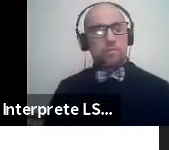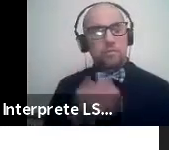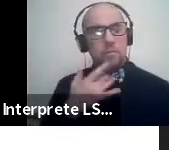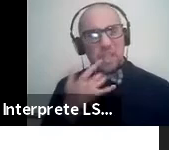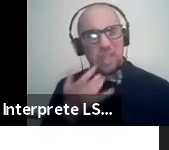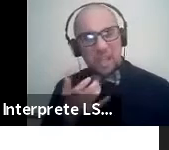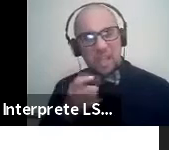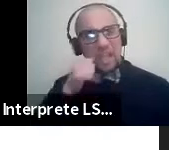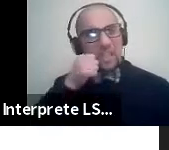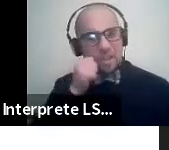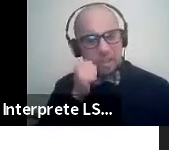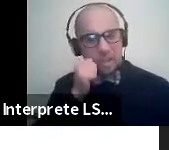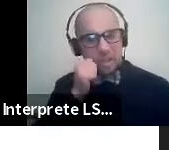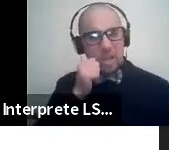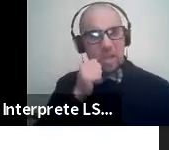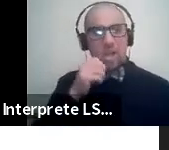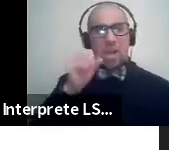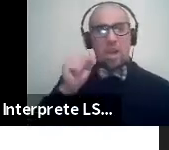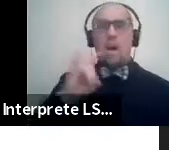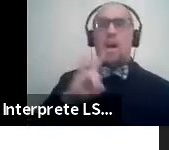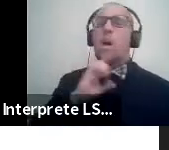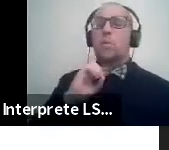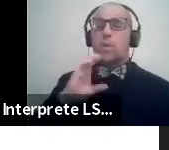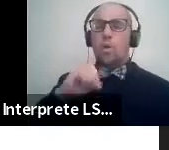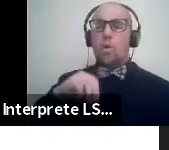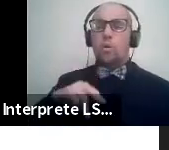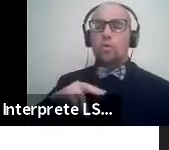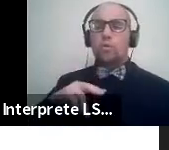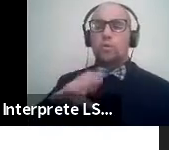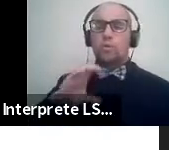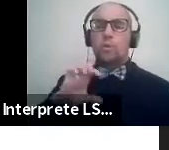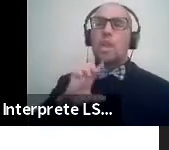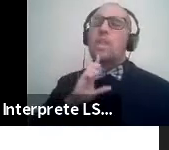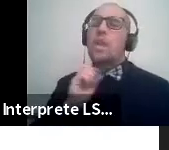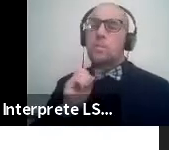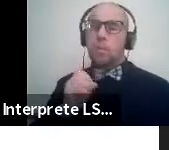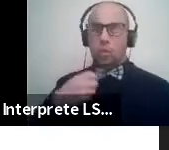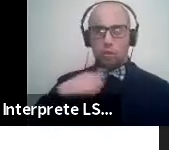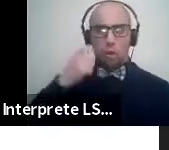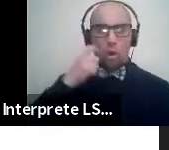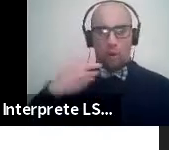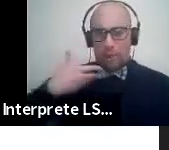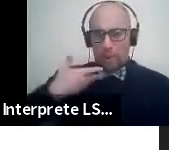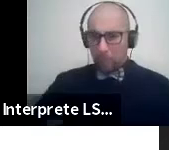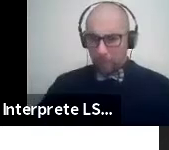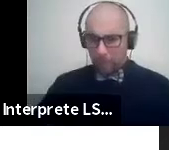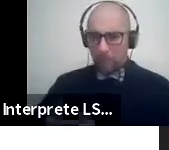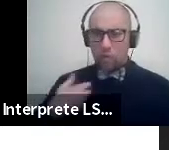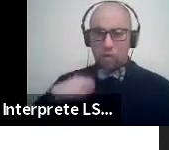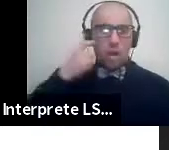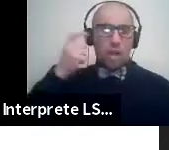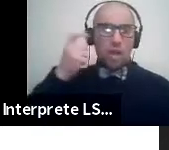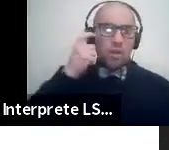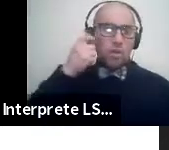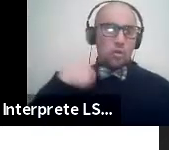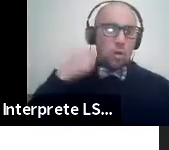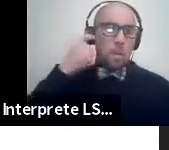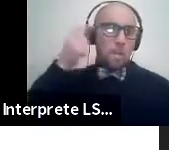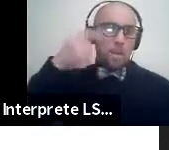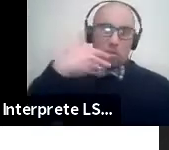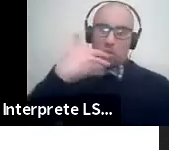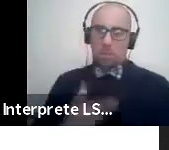asocia al autoconcepto matemático de los niños y las niñas? O sea, ¿qué variables pueden explicar este autoconcepto matemático?